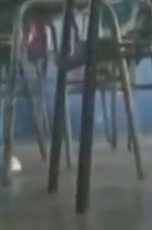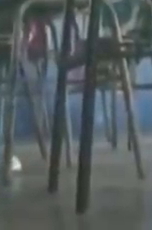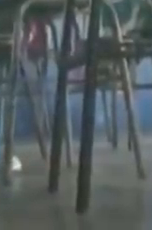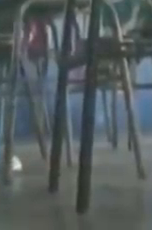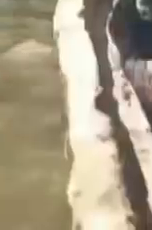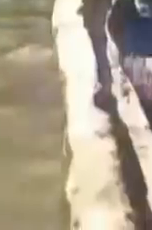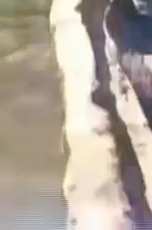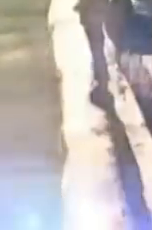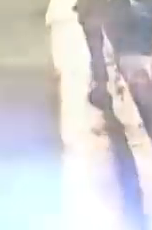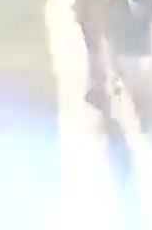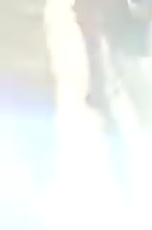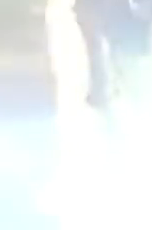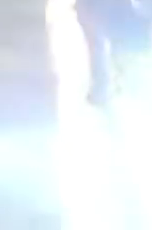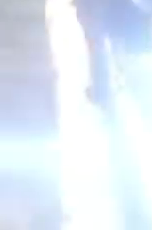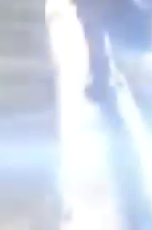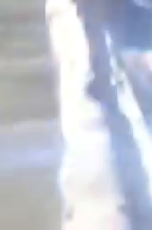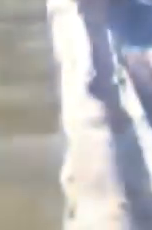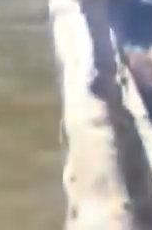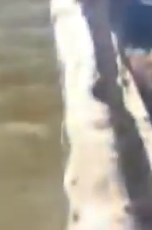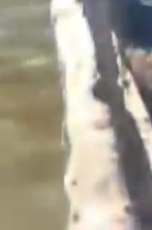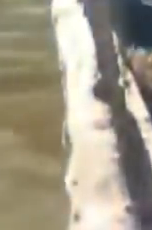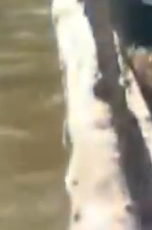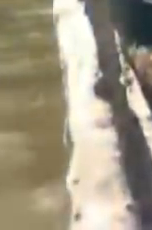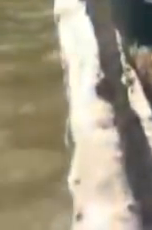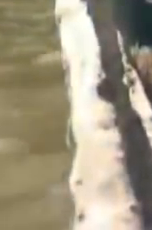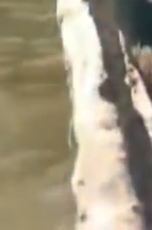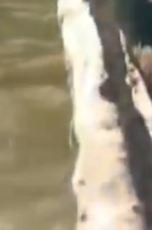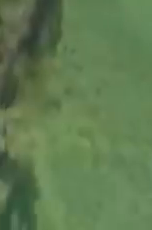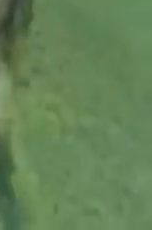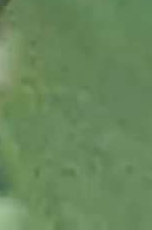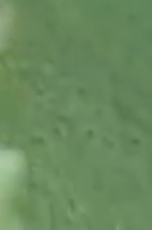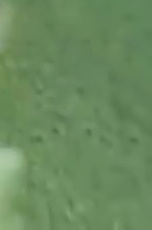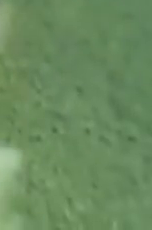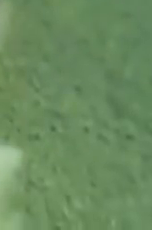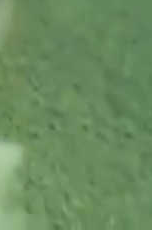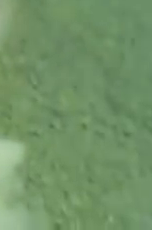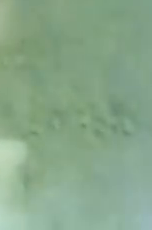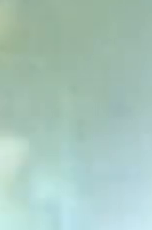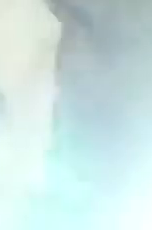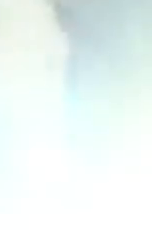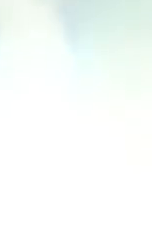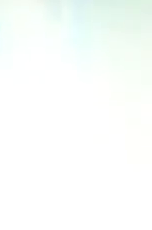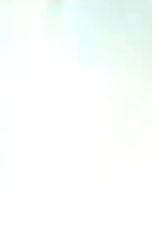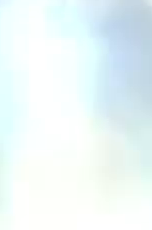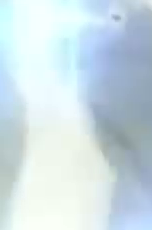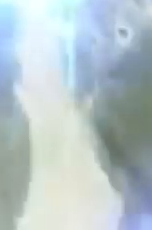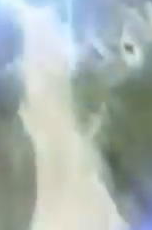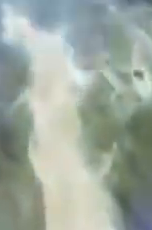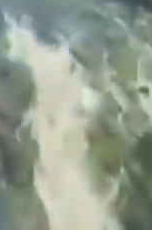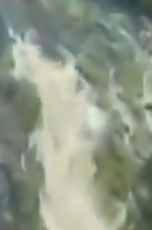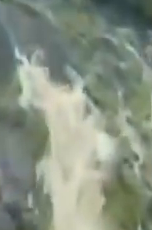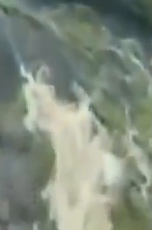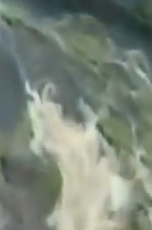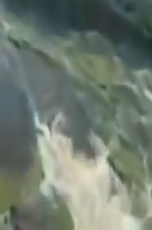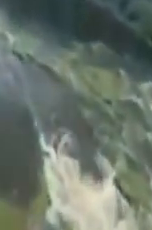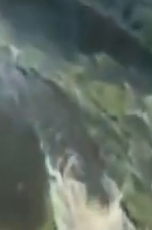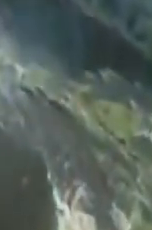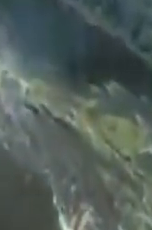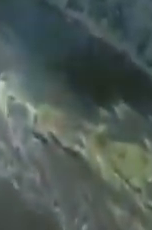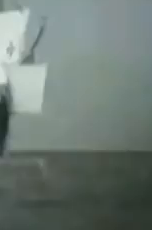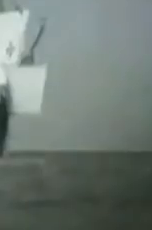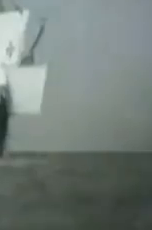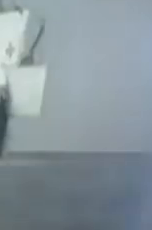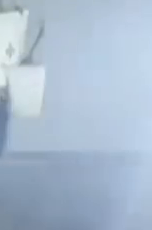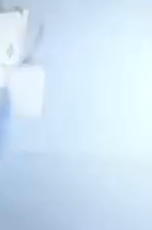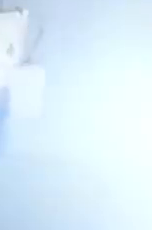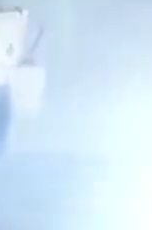Tenía que llegar una revolución para que nosotros dejáramos atrás aquellas celebraciones absurdas que hacíamos